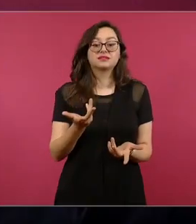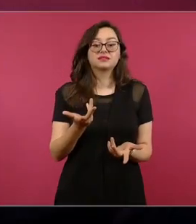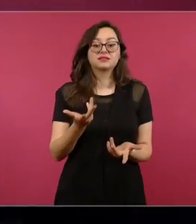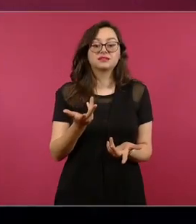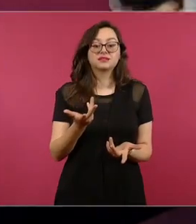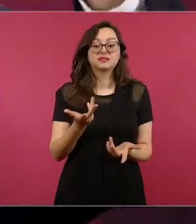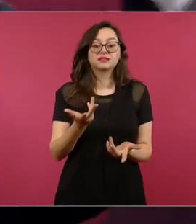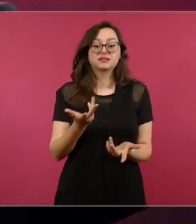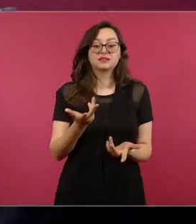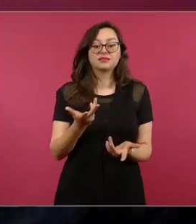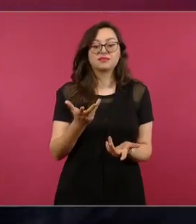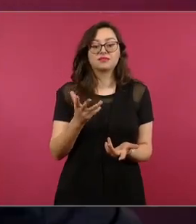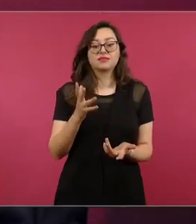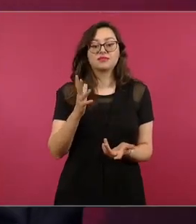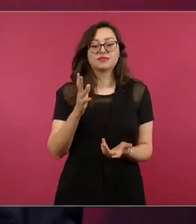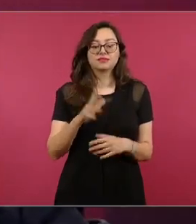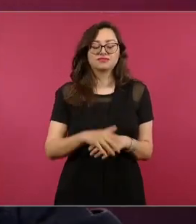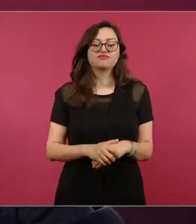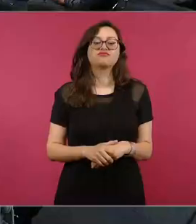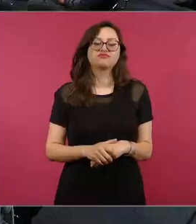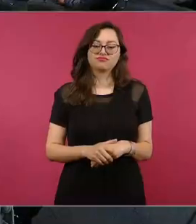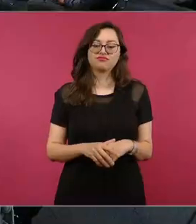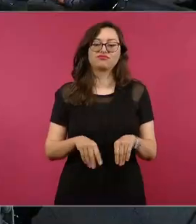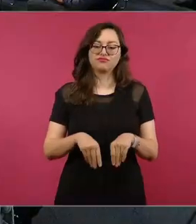la cámara claro